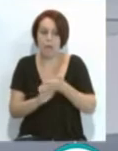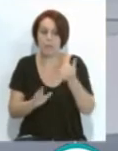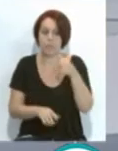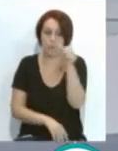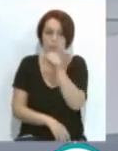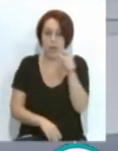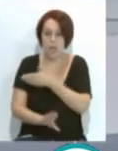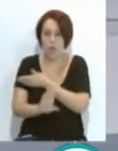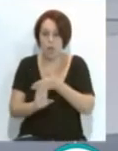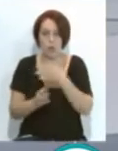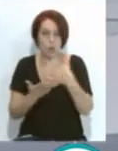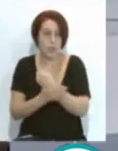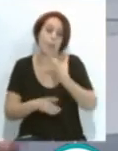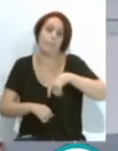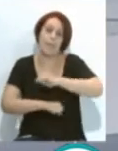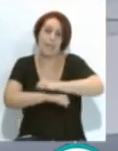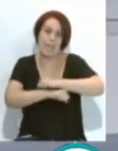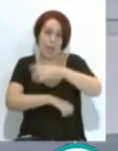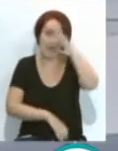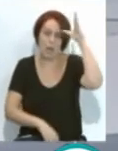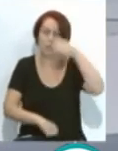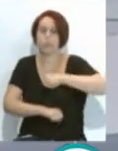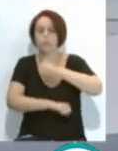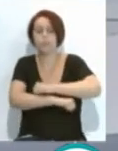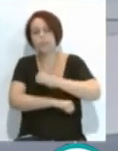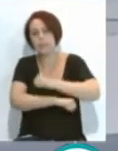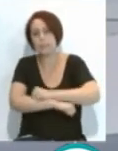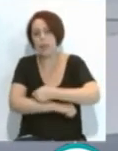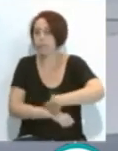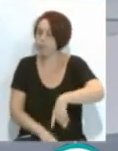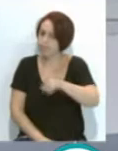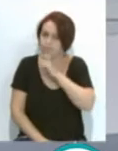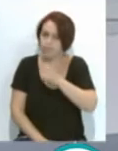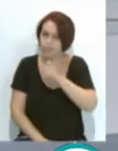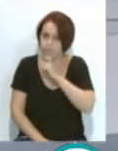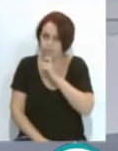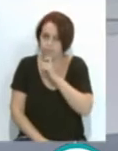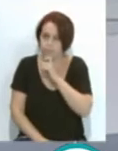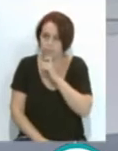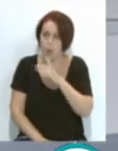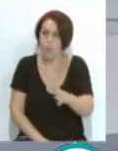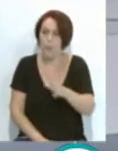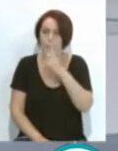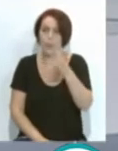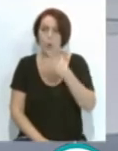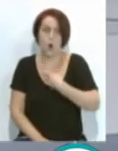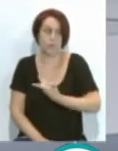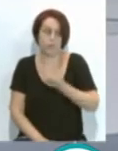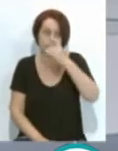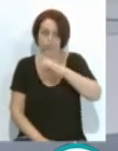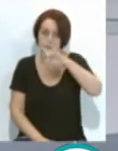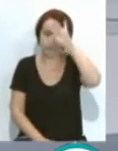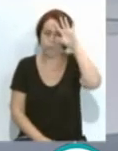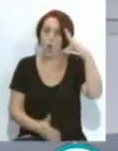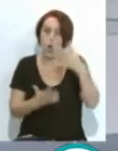verano, en esta ventana de verano, una ventana muy, muy difícil, porque era totalmente inesperado todo lo que ha